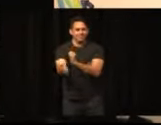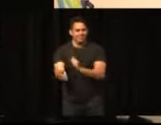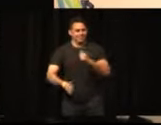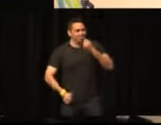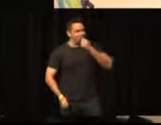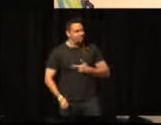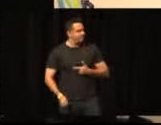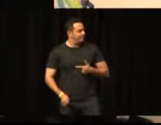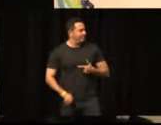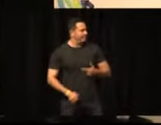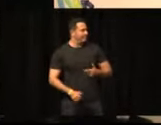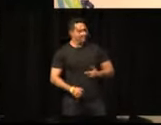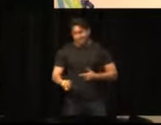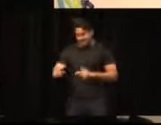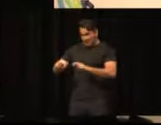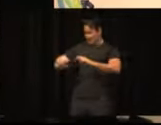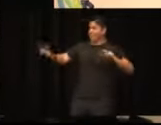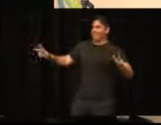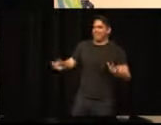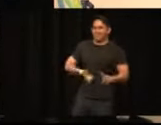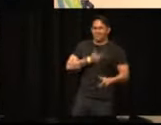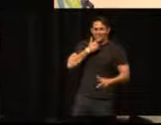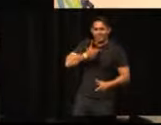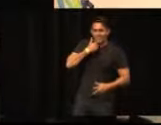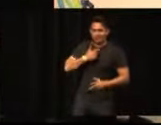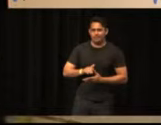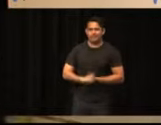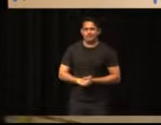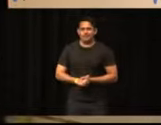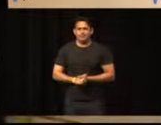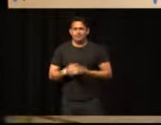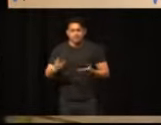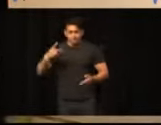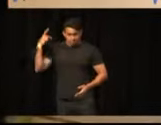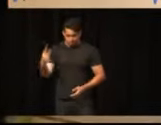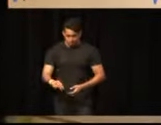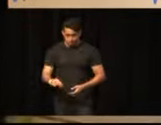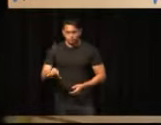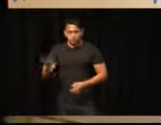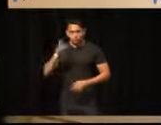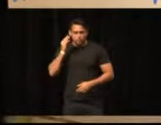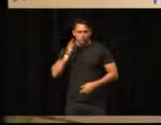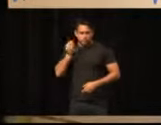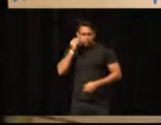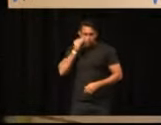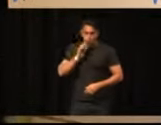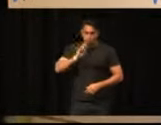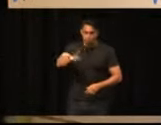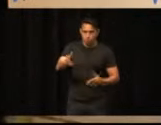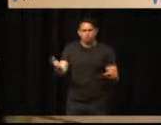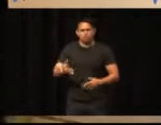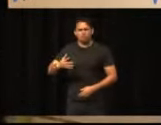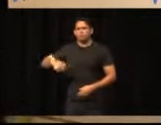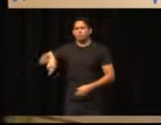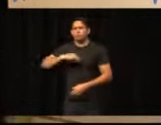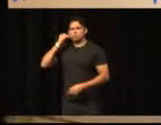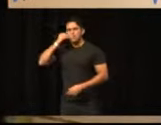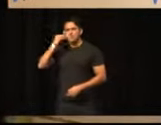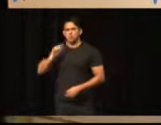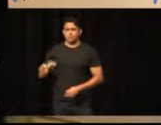en el deporte. Sí, ciertamente es una diferencia abismal. Vamos a intentar